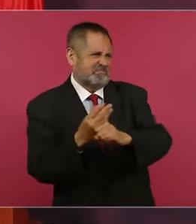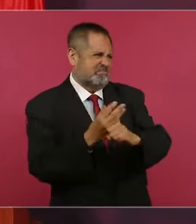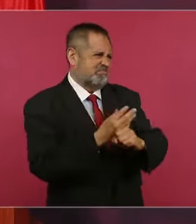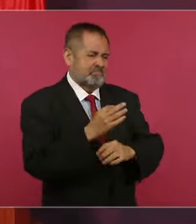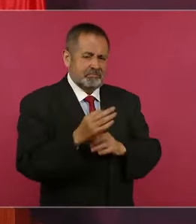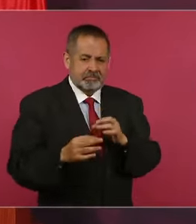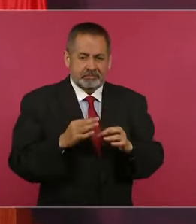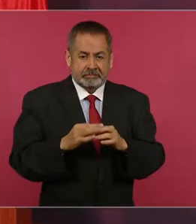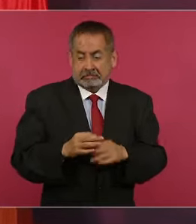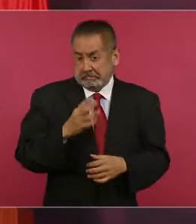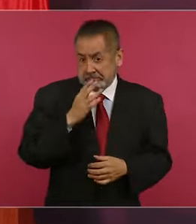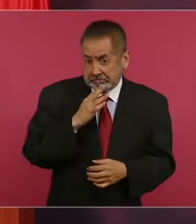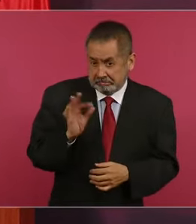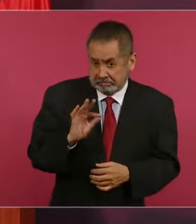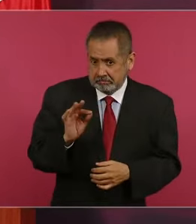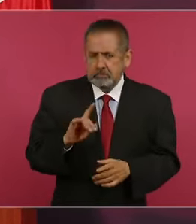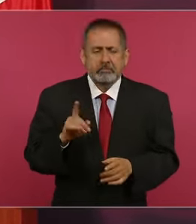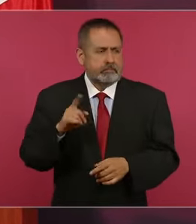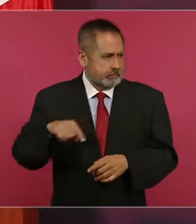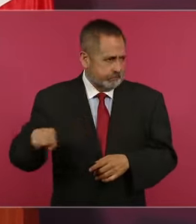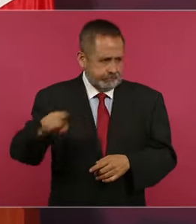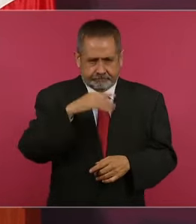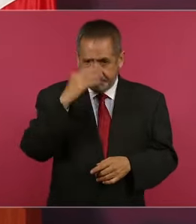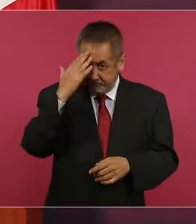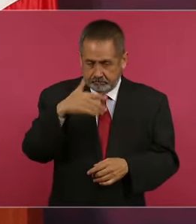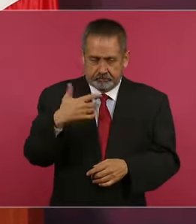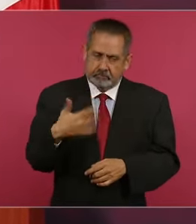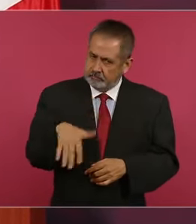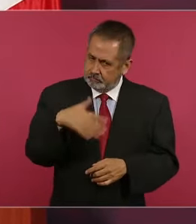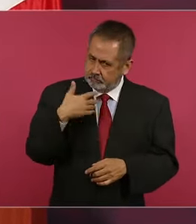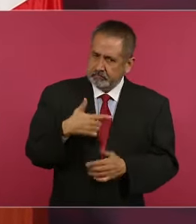que no es cualquier cosa. Los que saben de esto